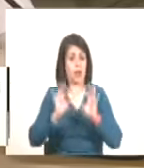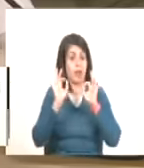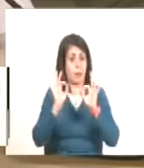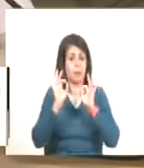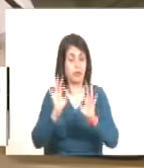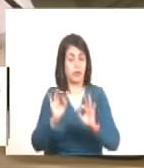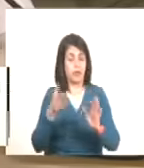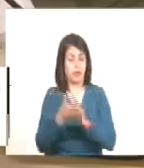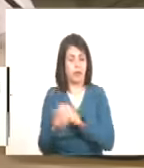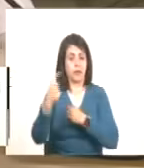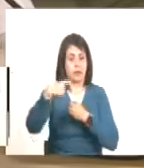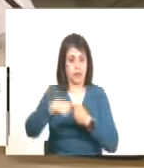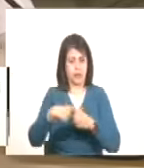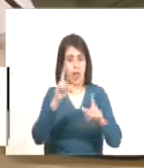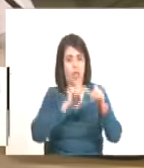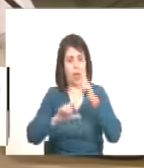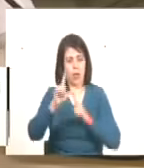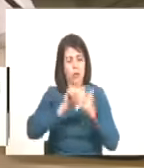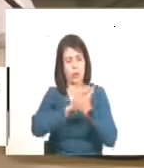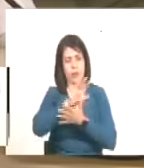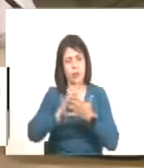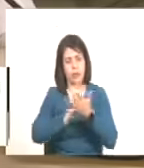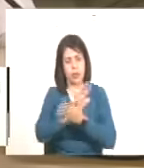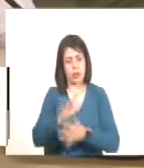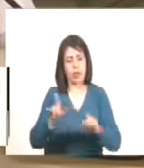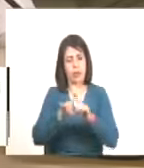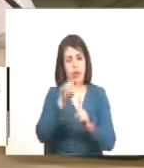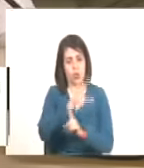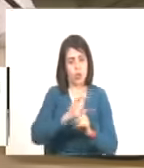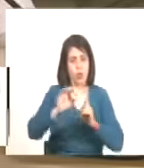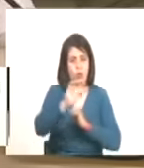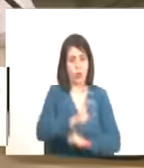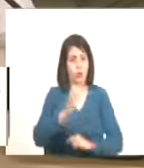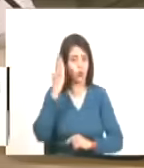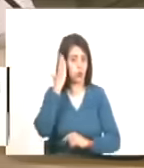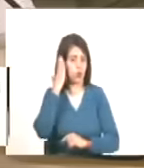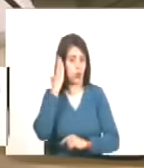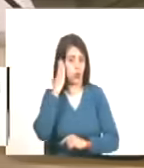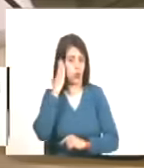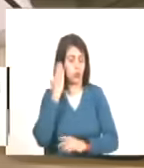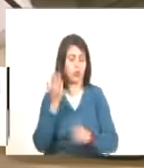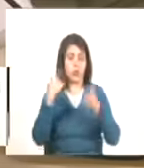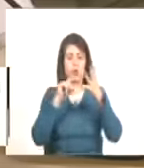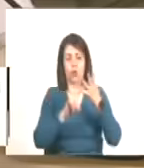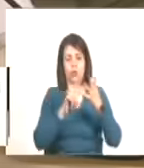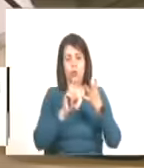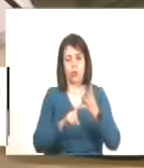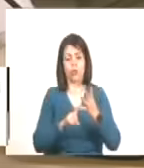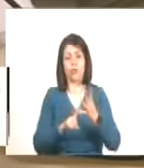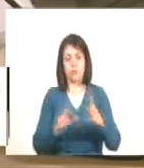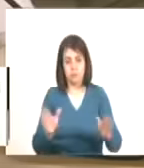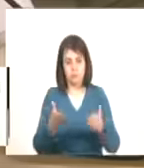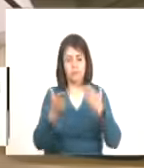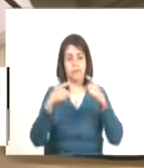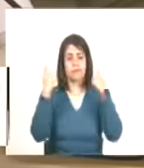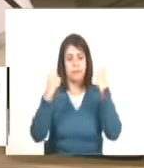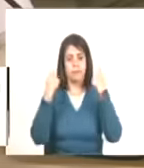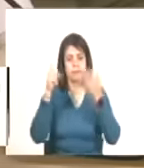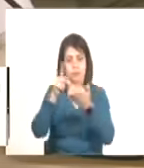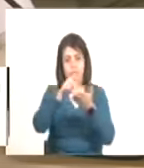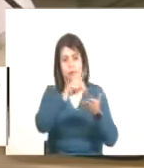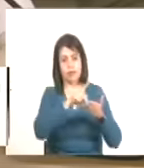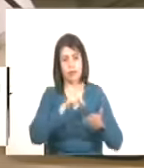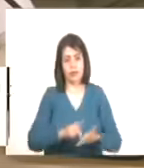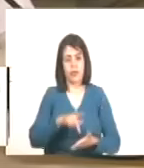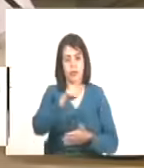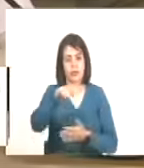específica, incluidas la lengua de señas y la cultura de los sordos. 4, alentar y promover la